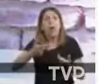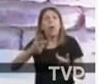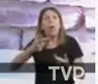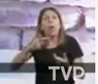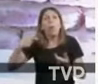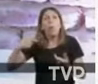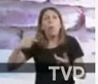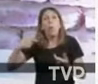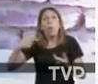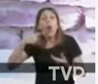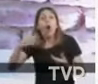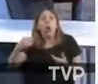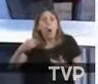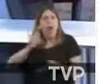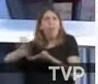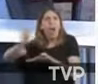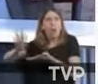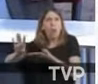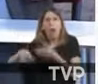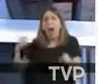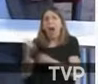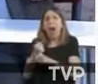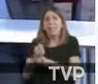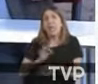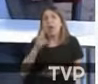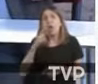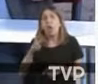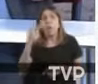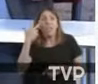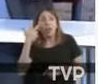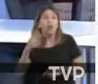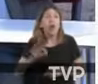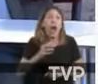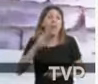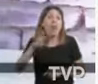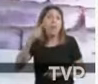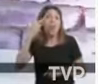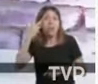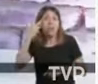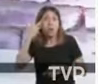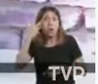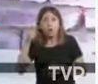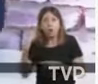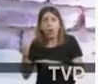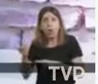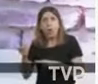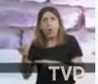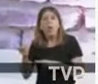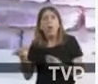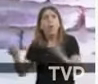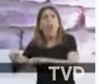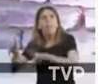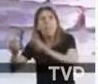endeudamiento, cosa que le ocurre al gobierno hasta el 18, y en el 18 termina en el Fondo Monetario Internacional